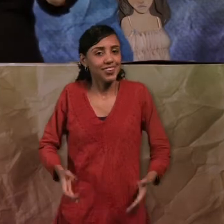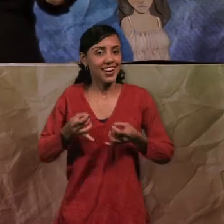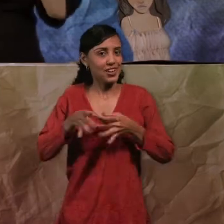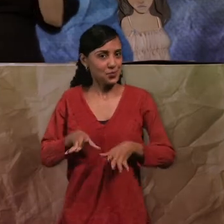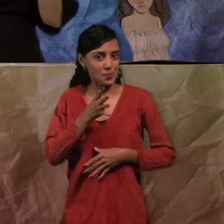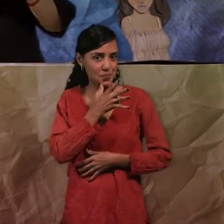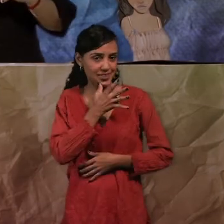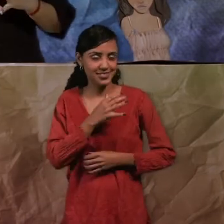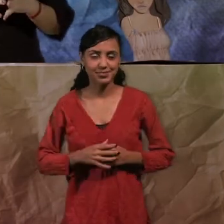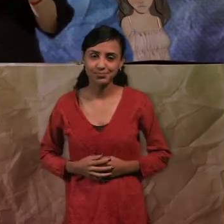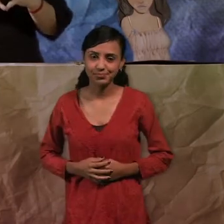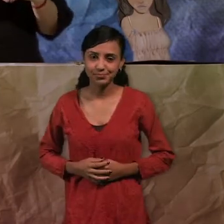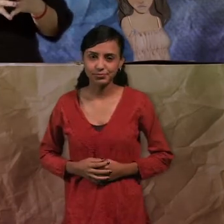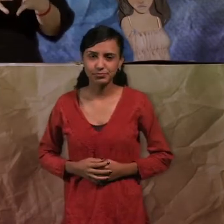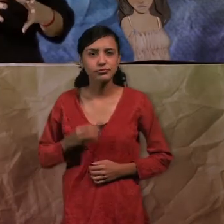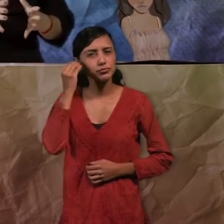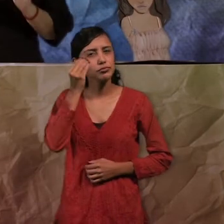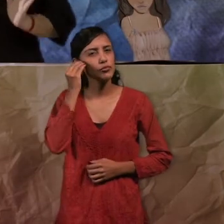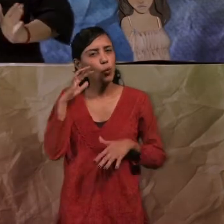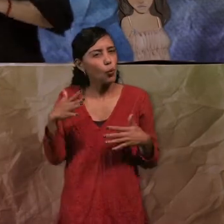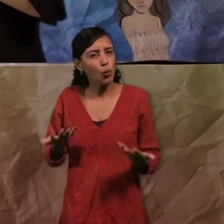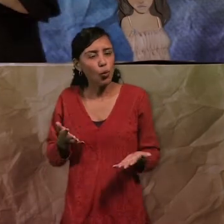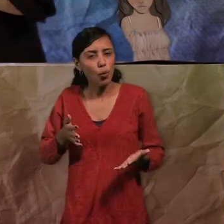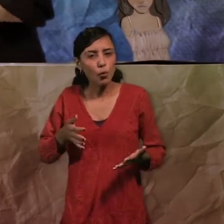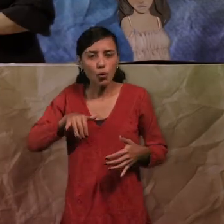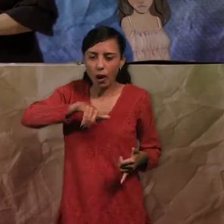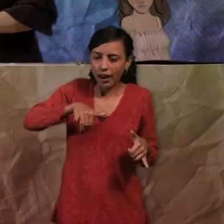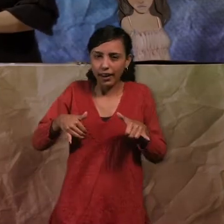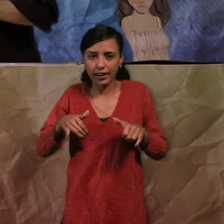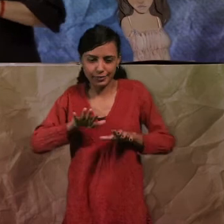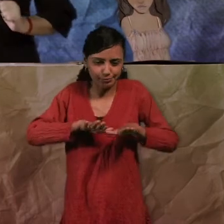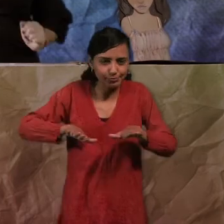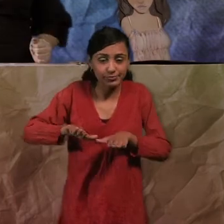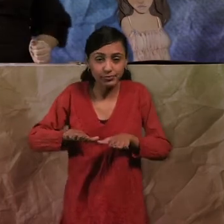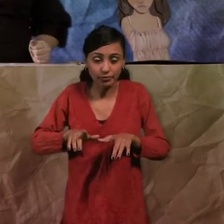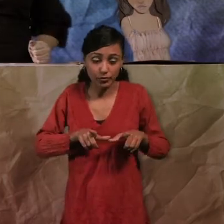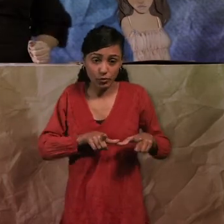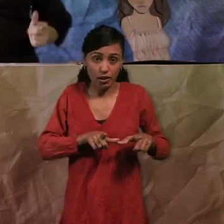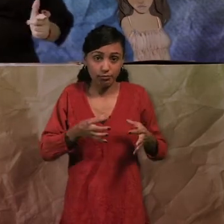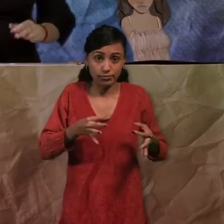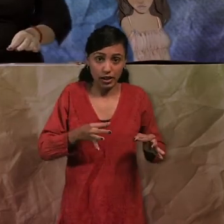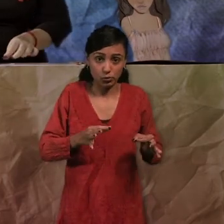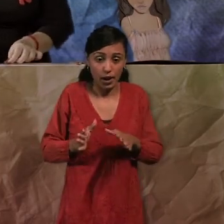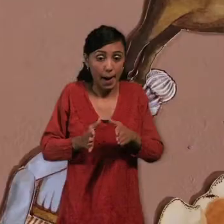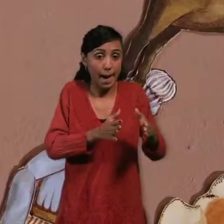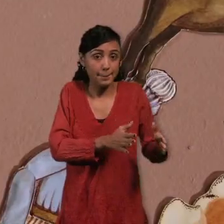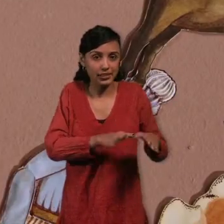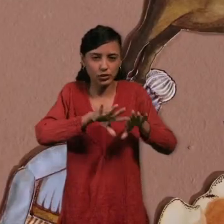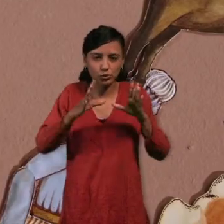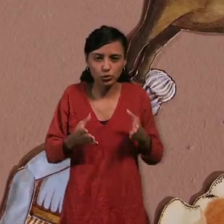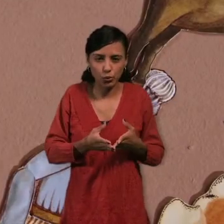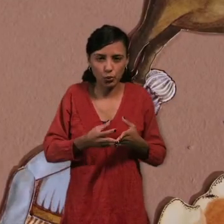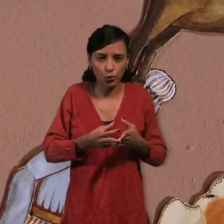tenemos que, a propósito, pensarnos cómo hacer la marioneta en una cartulina aparte, las piezas por separado. Y quedaría